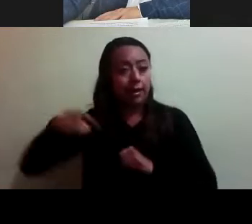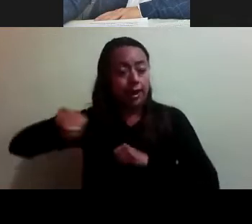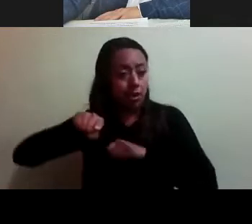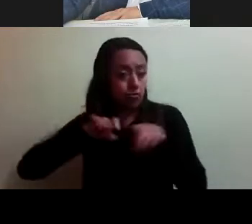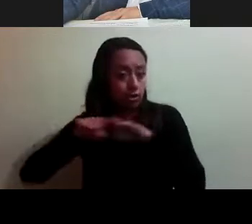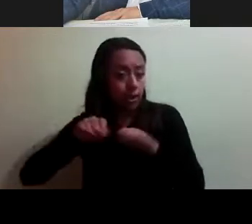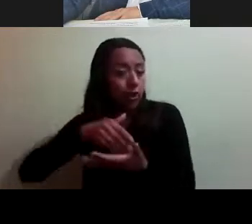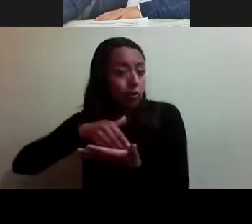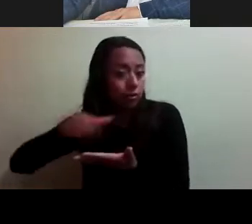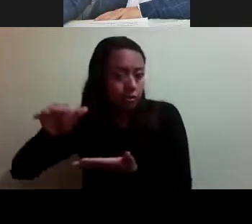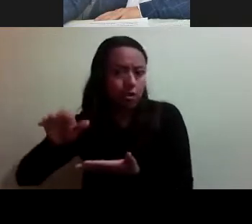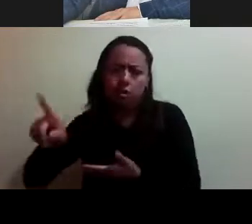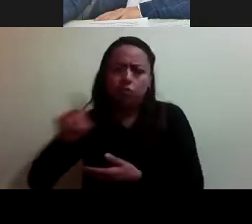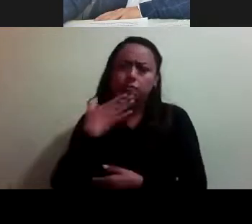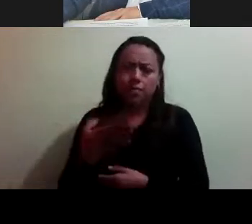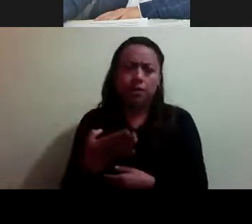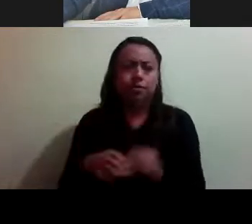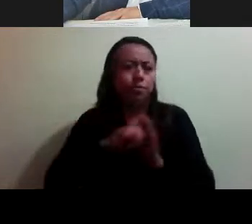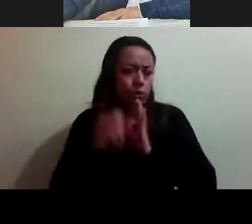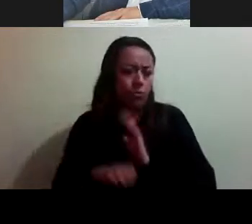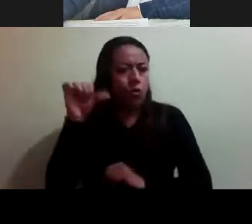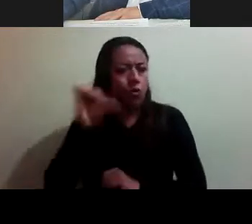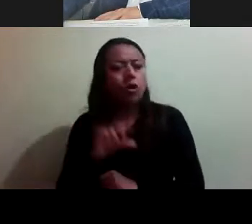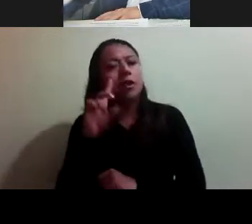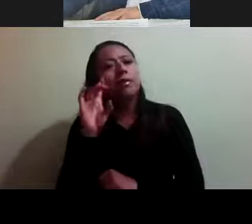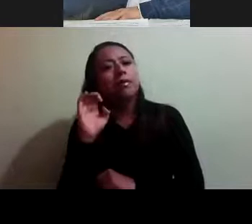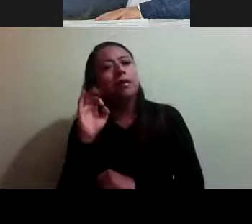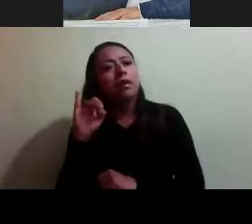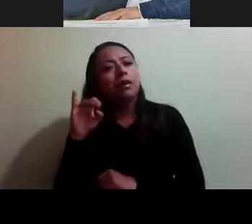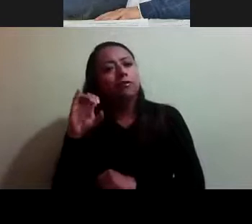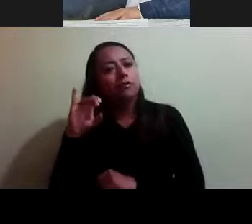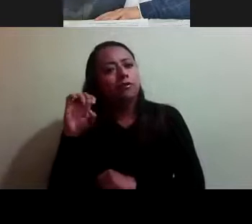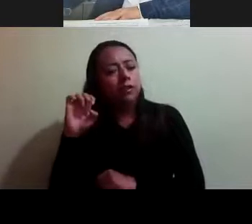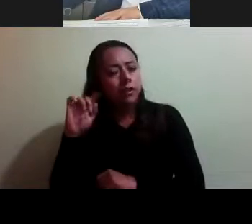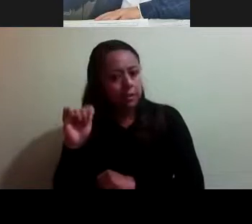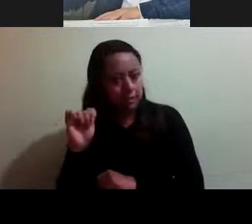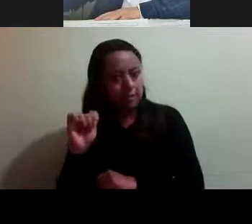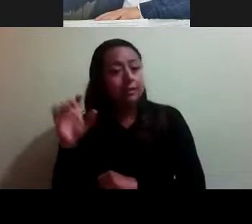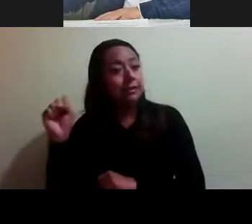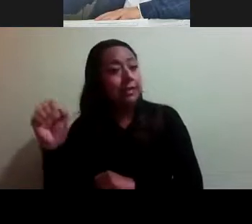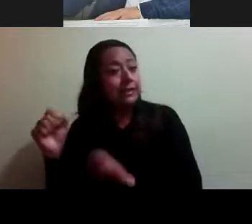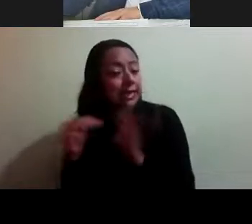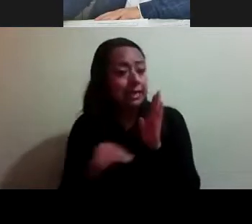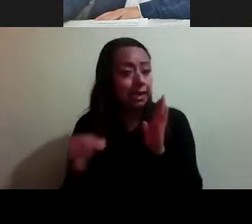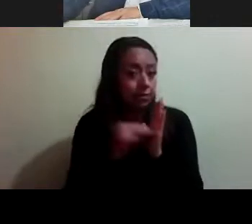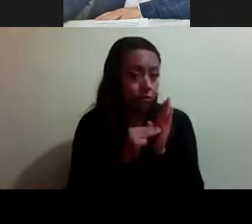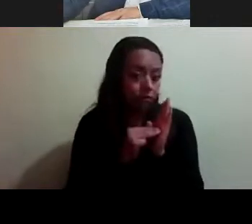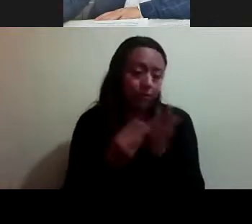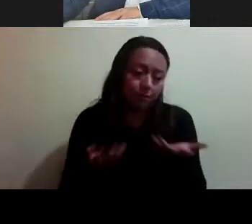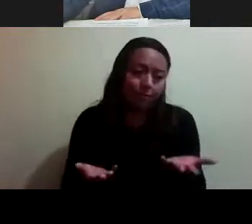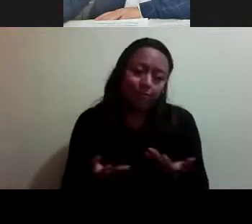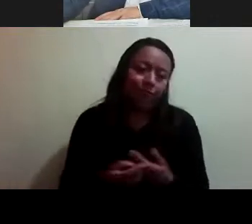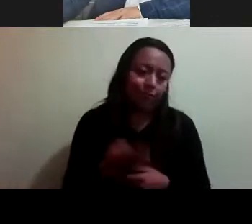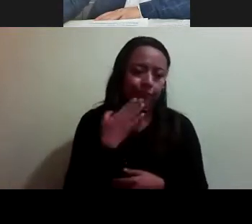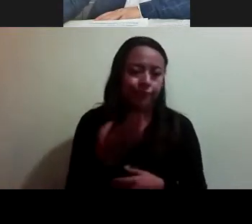con lo que ya nos dijeron, si hoy tuvimos un déficit de 60 millones, pues es esperable, porque además tuvimos un déficit